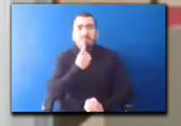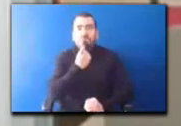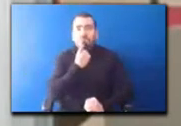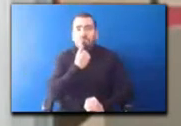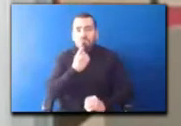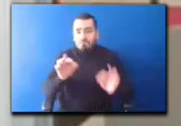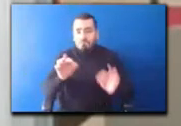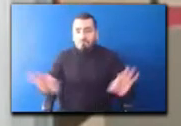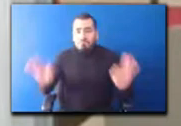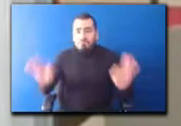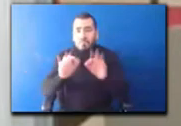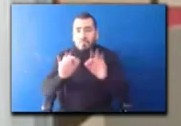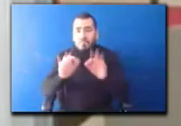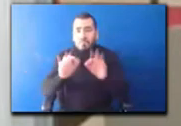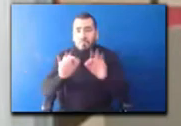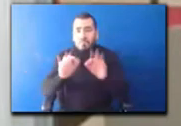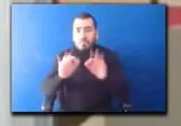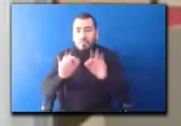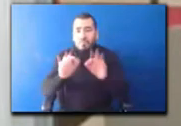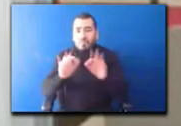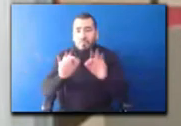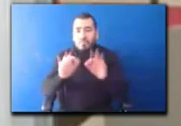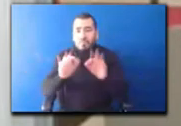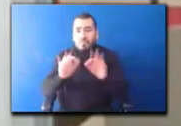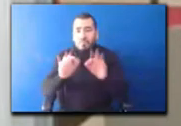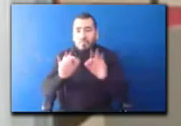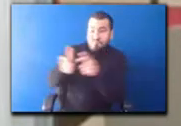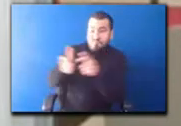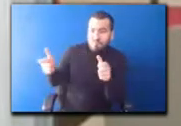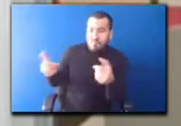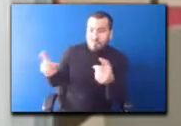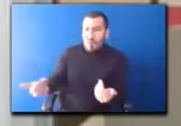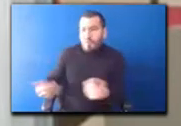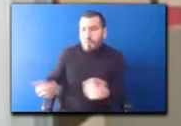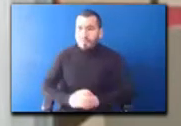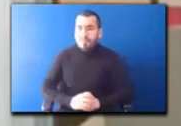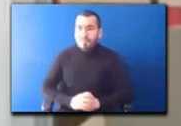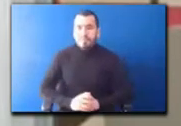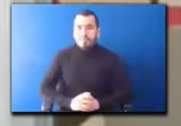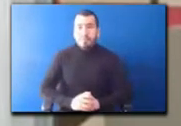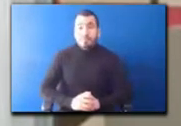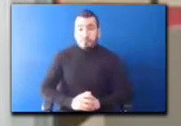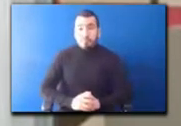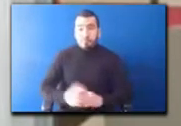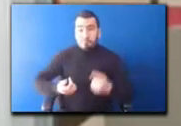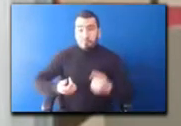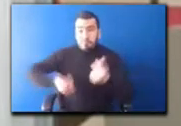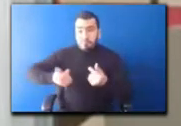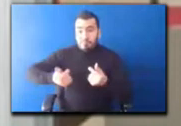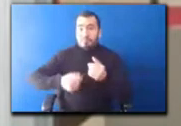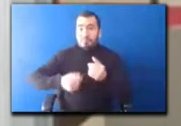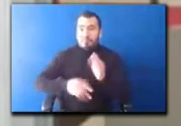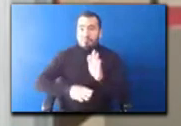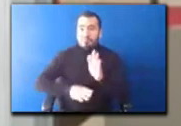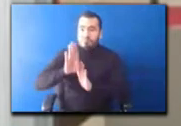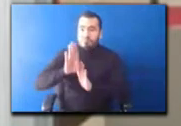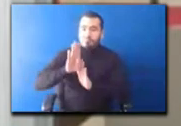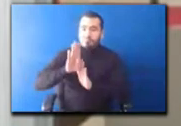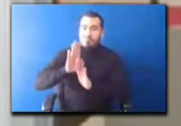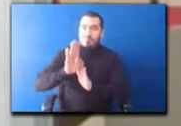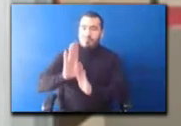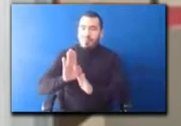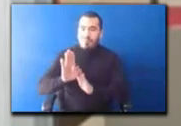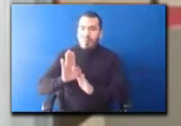de crecimiento importantísima, crecimiento económico, de desarrollo, de que hagamos